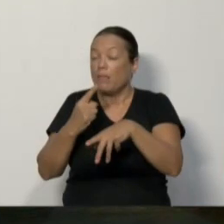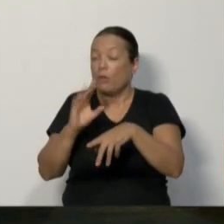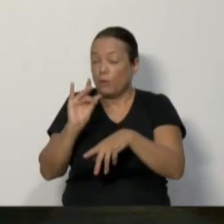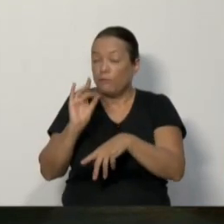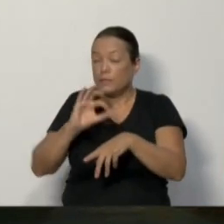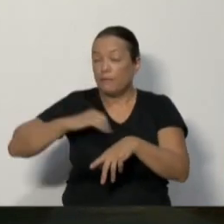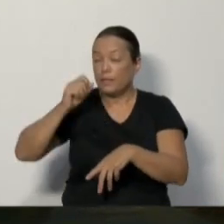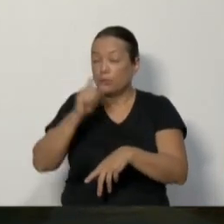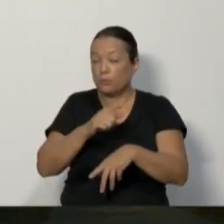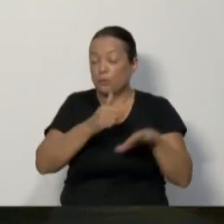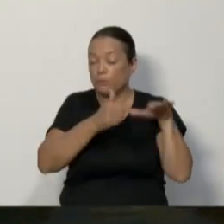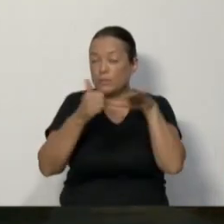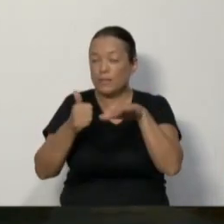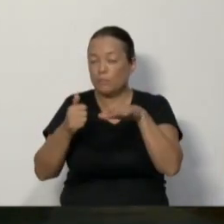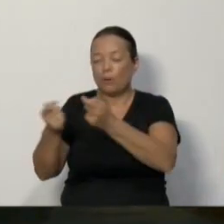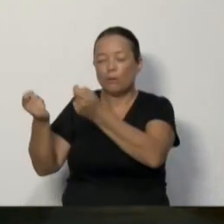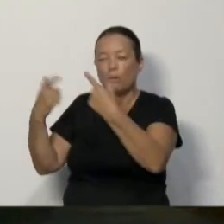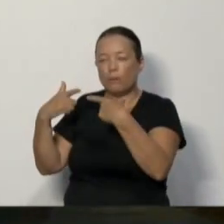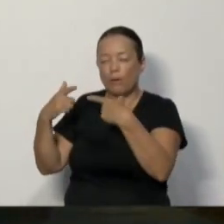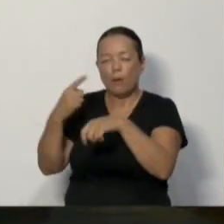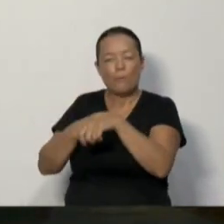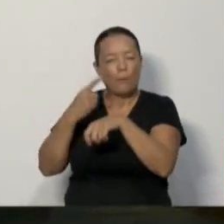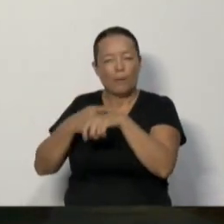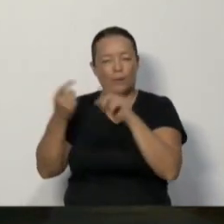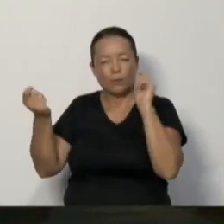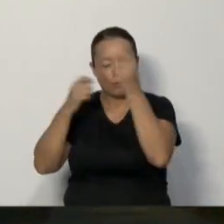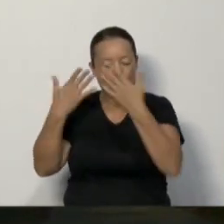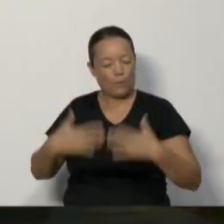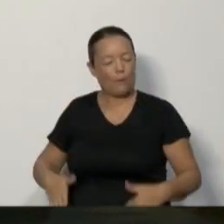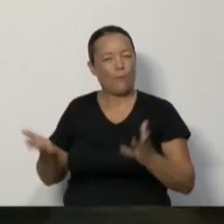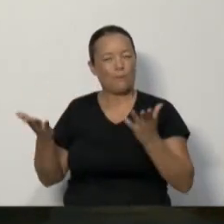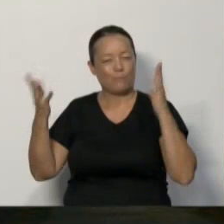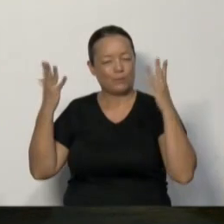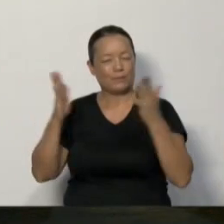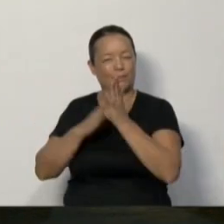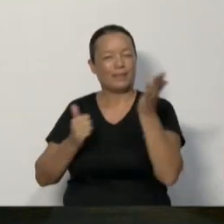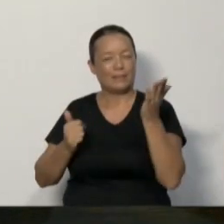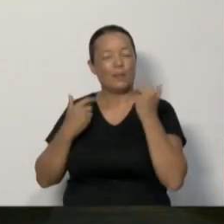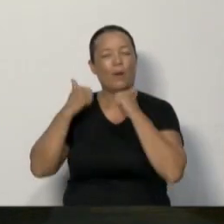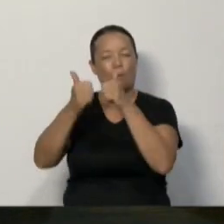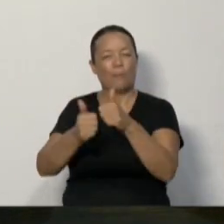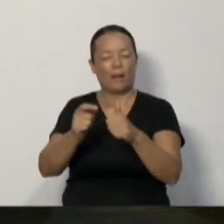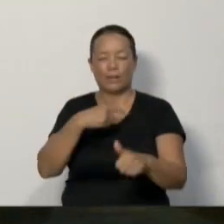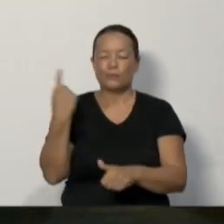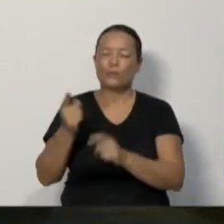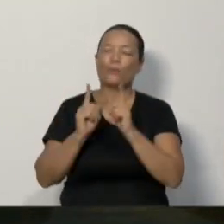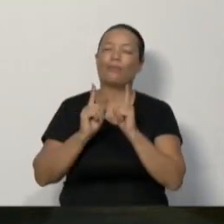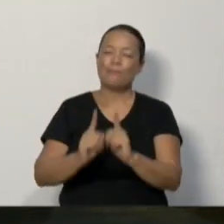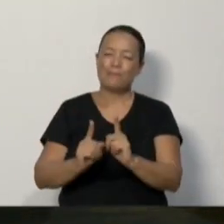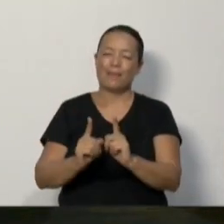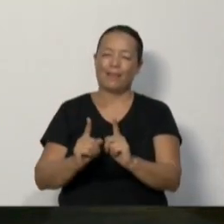así como acompañó a los discípulos y les regaló ese hermoso momento de la transfiguración, nos siga acompañando a todos